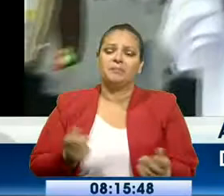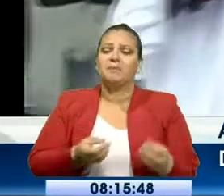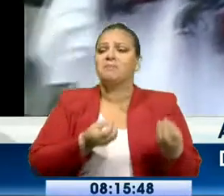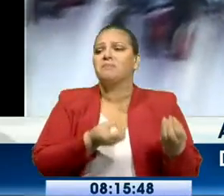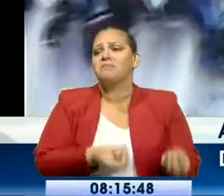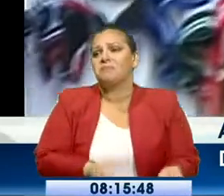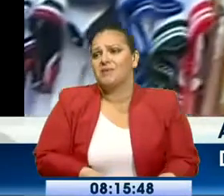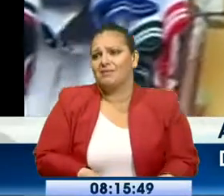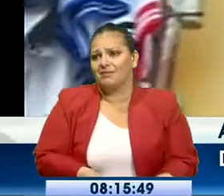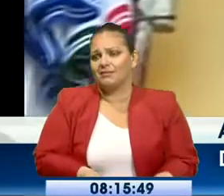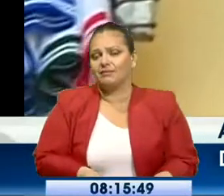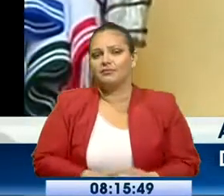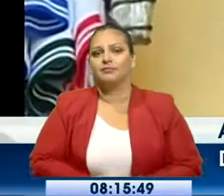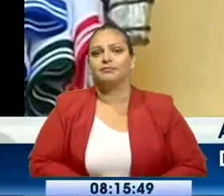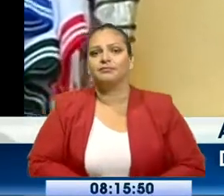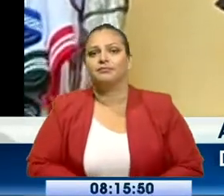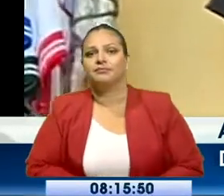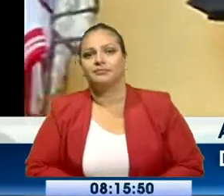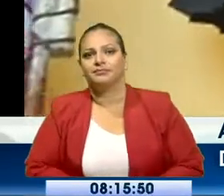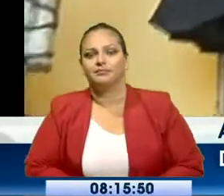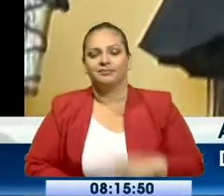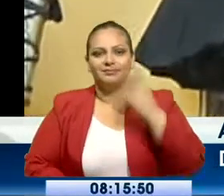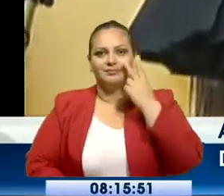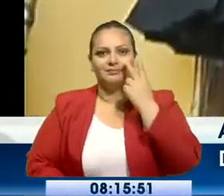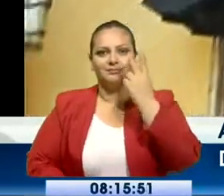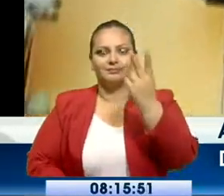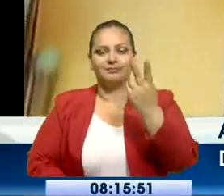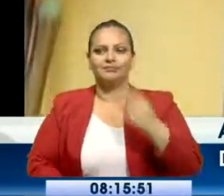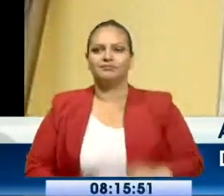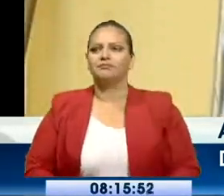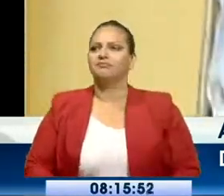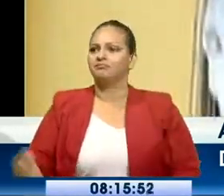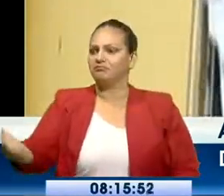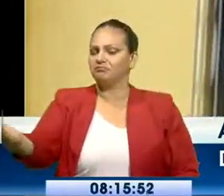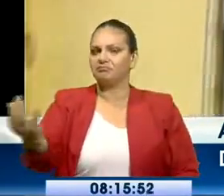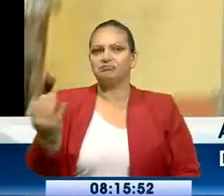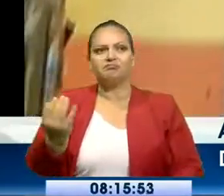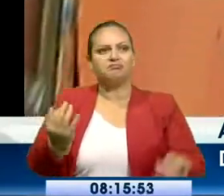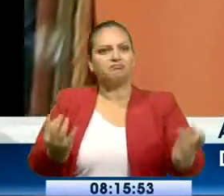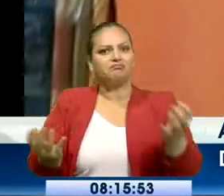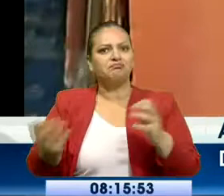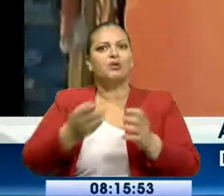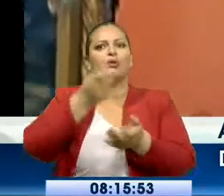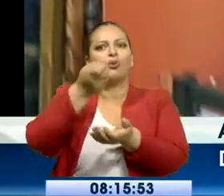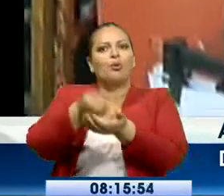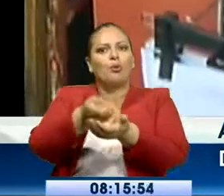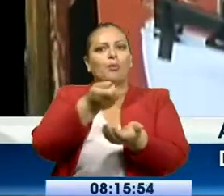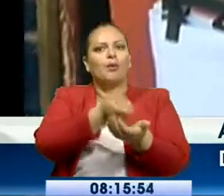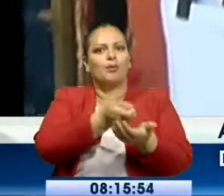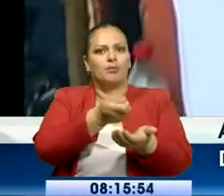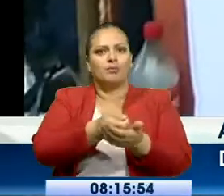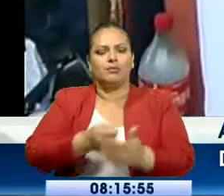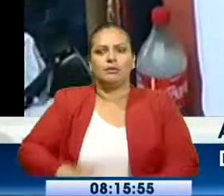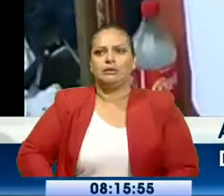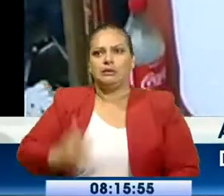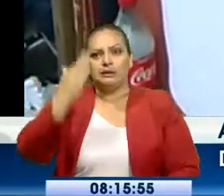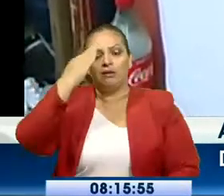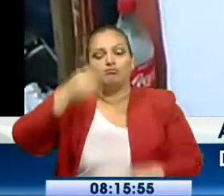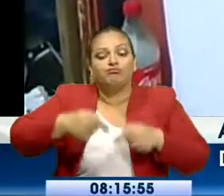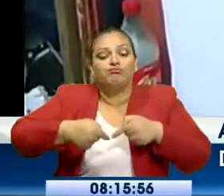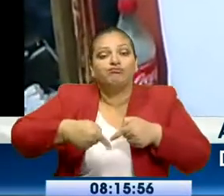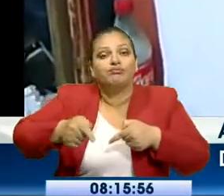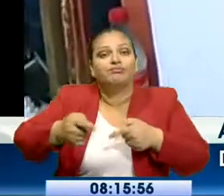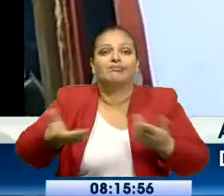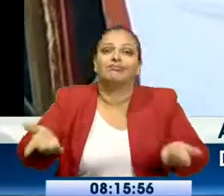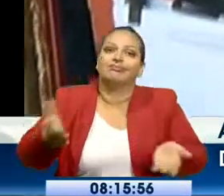éste llega a los padres de familia a adquirir su uniforme con tiempo para que sus niños vayan